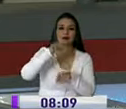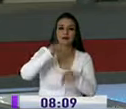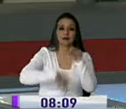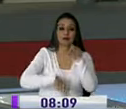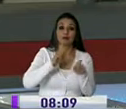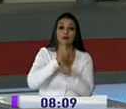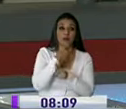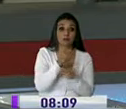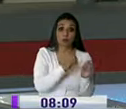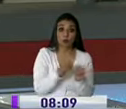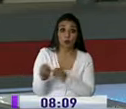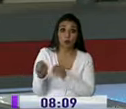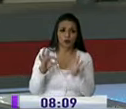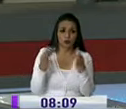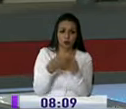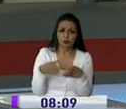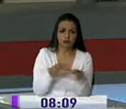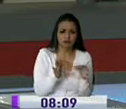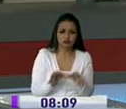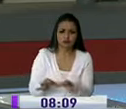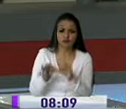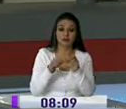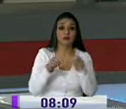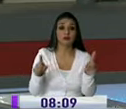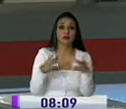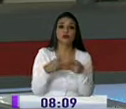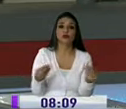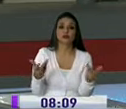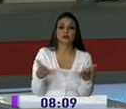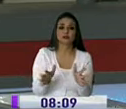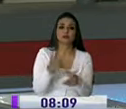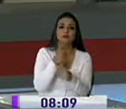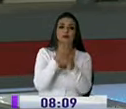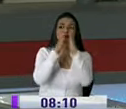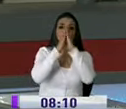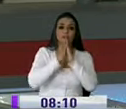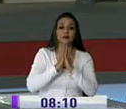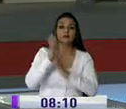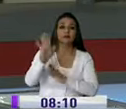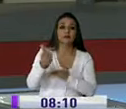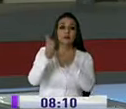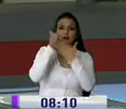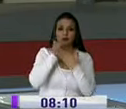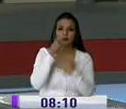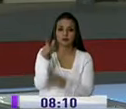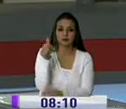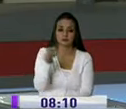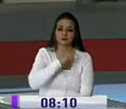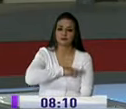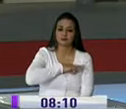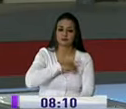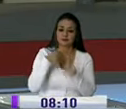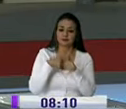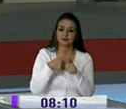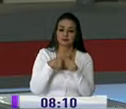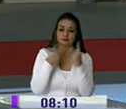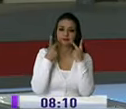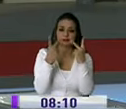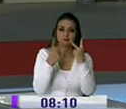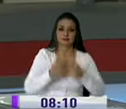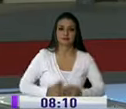han organizado, el problema es que no se soluciona. Por eso piden la intervención de ustedes urgentemente. Miren